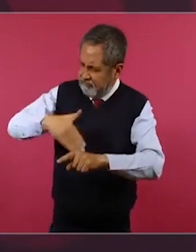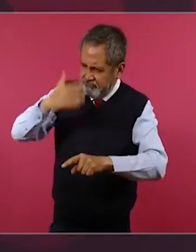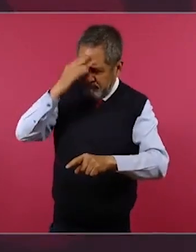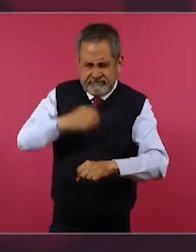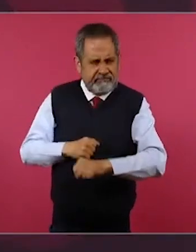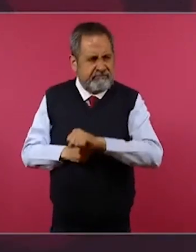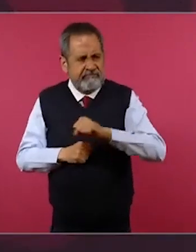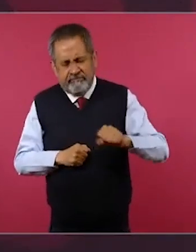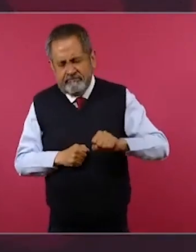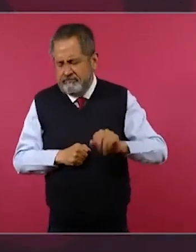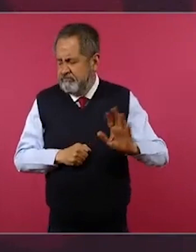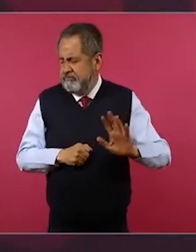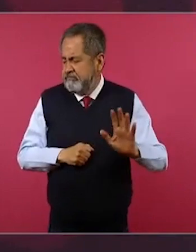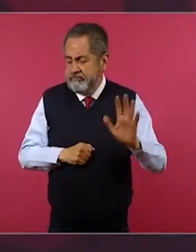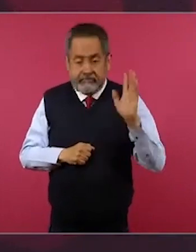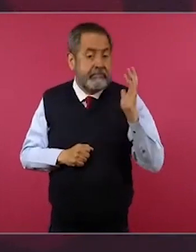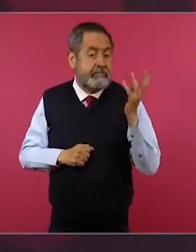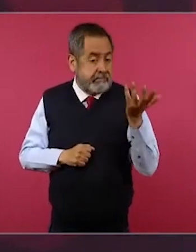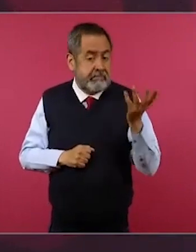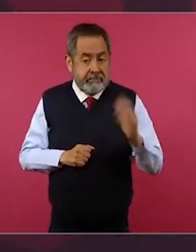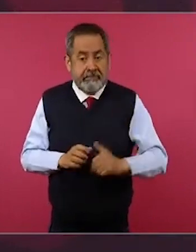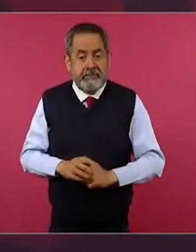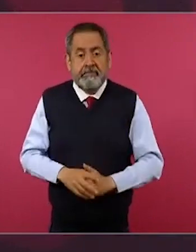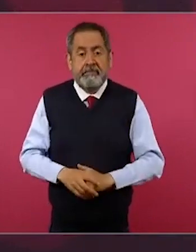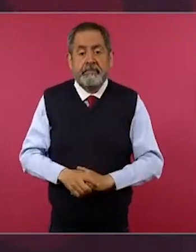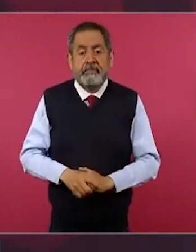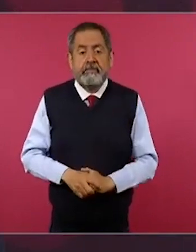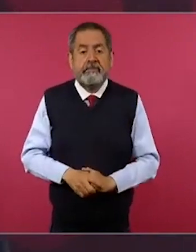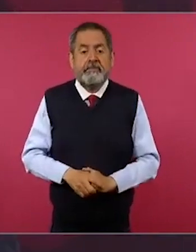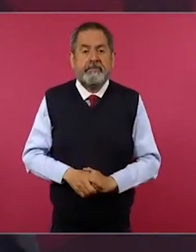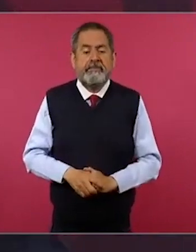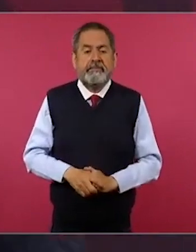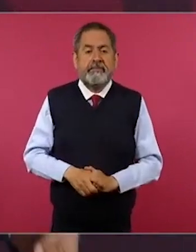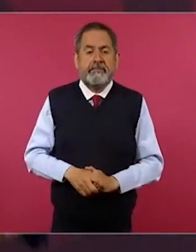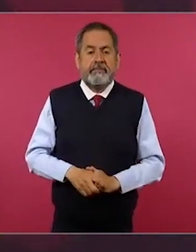y que ellos